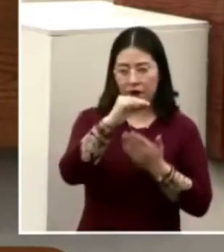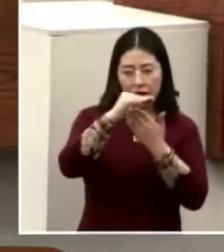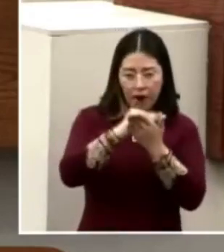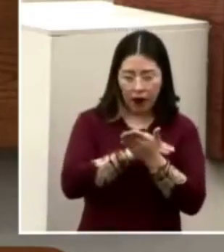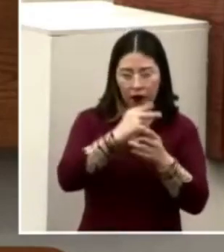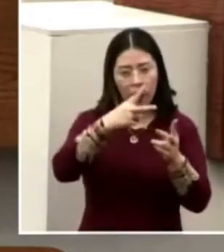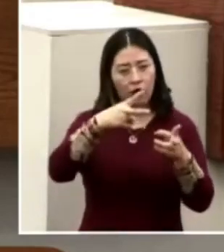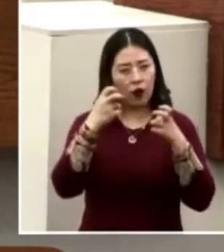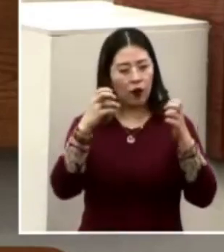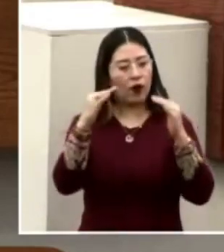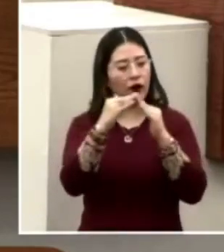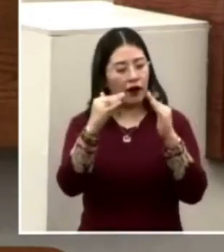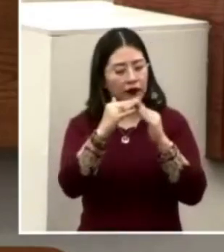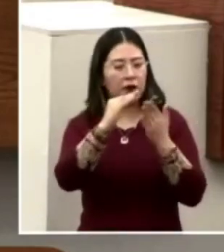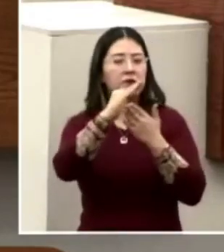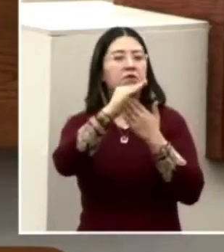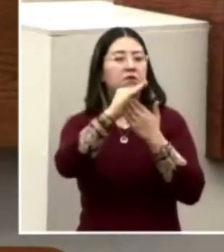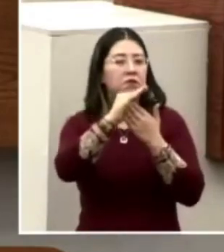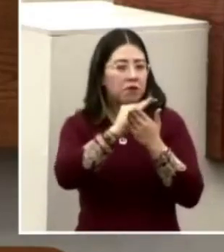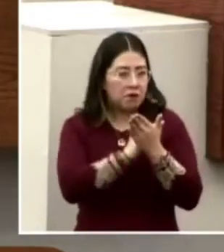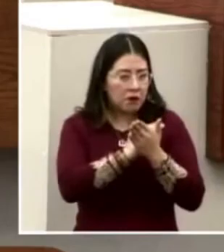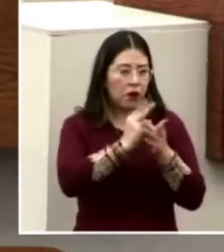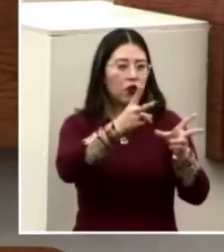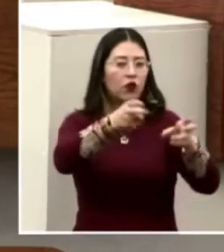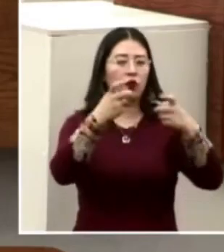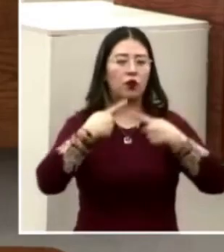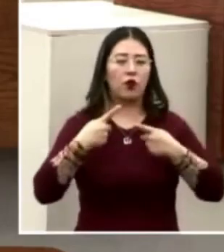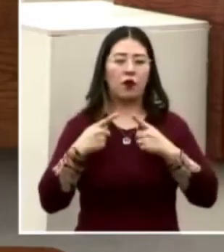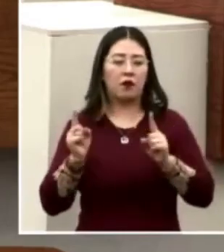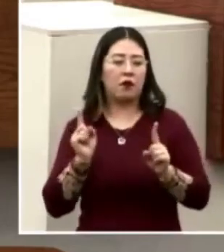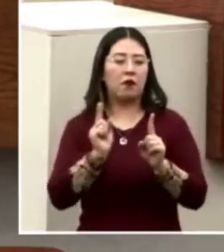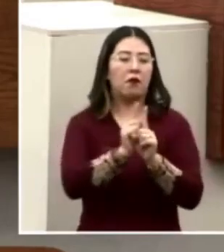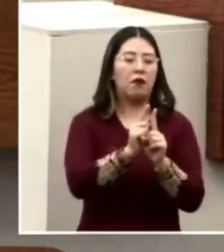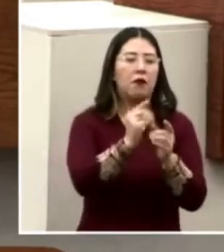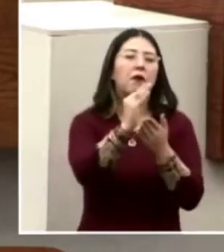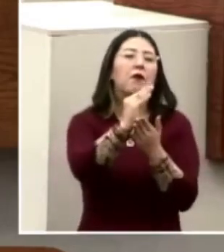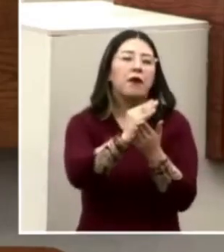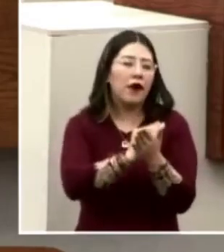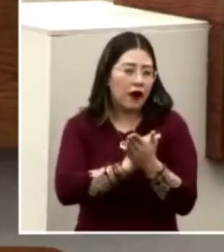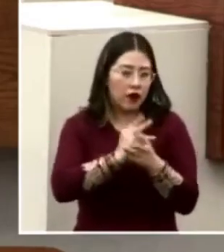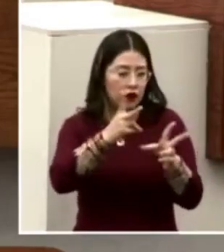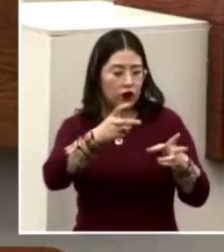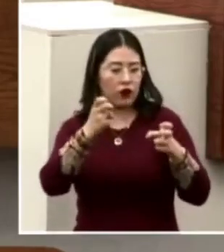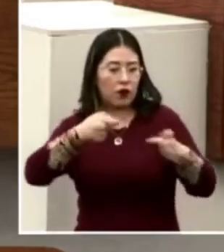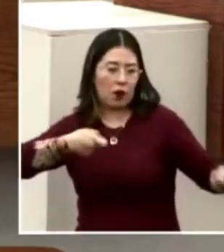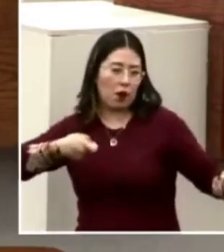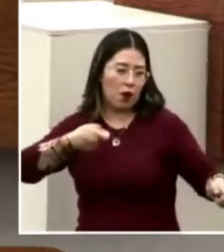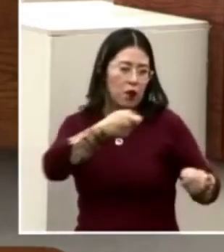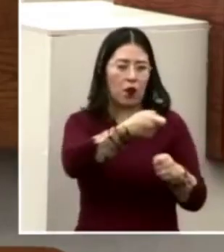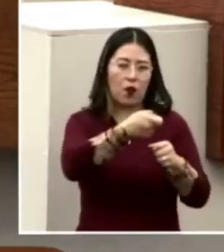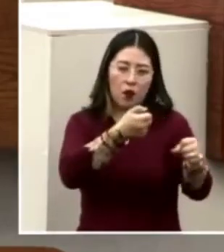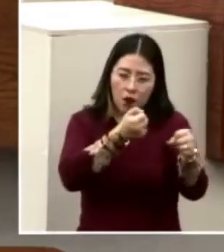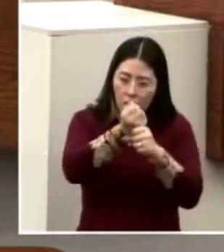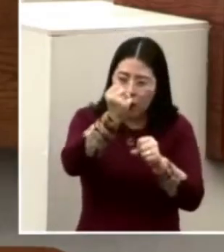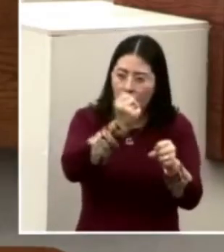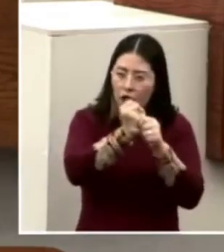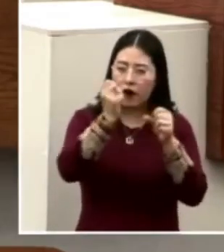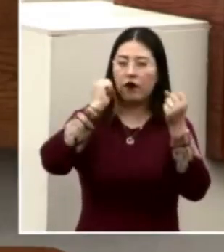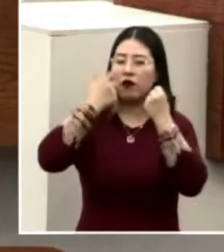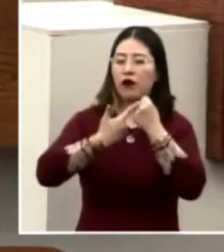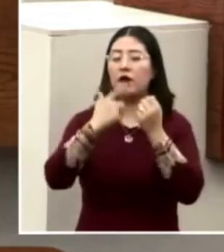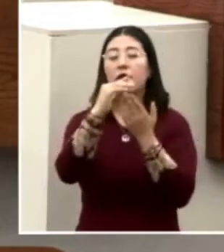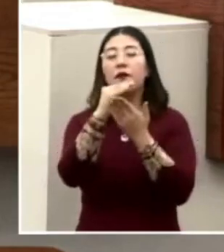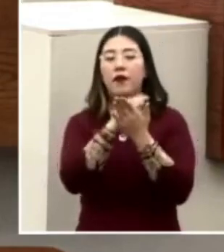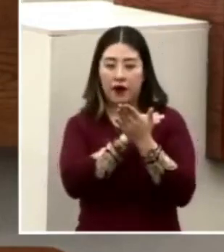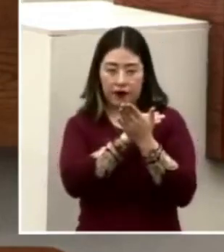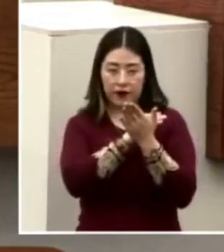casa-habitación, el robo a transeúnte, el robo con violencia, el secuestro va ostensiblemente a